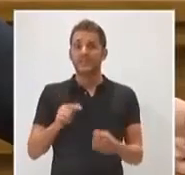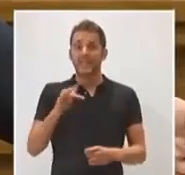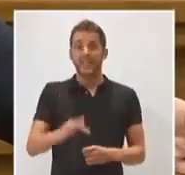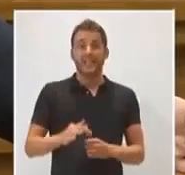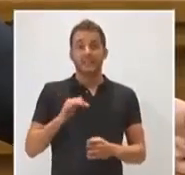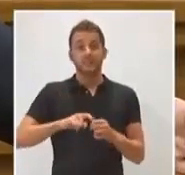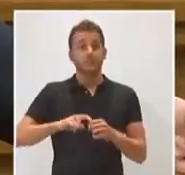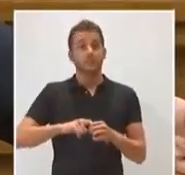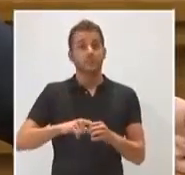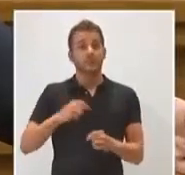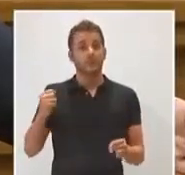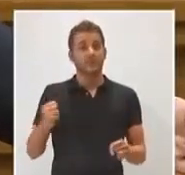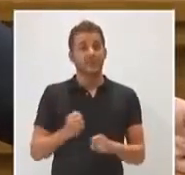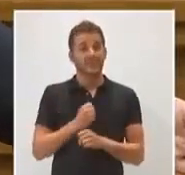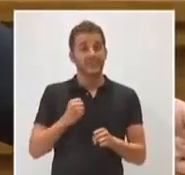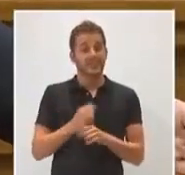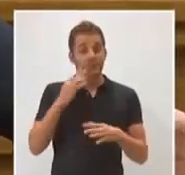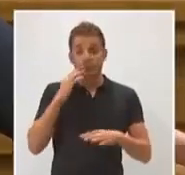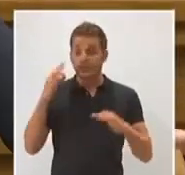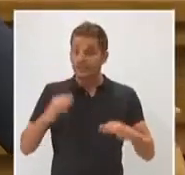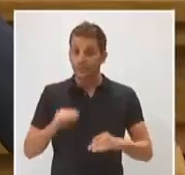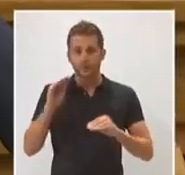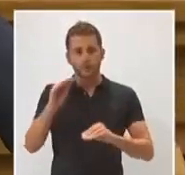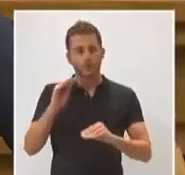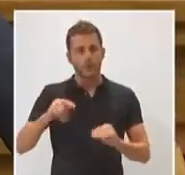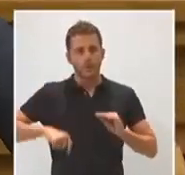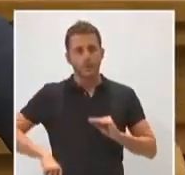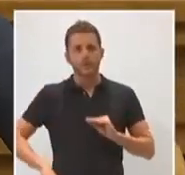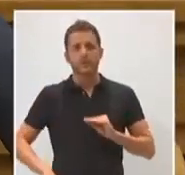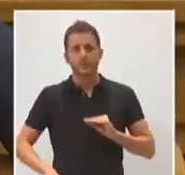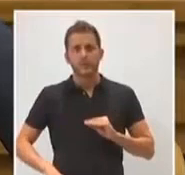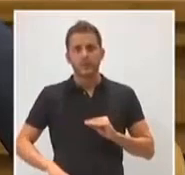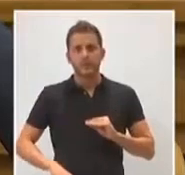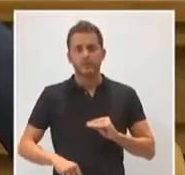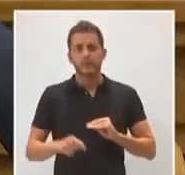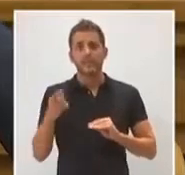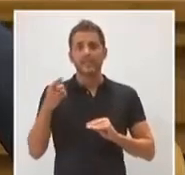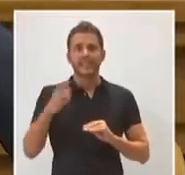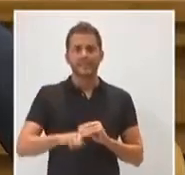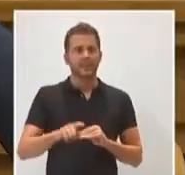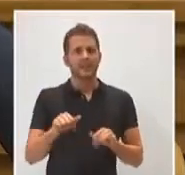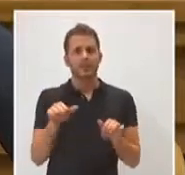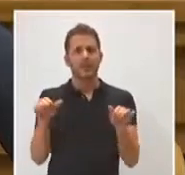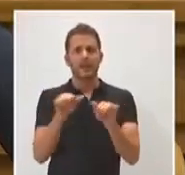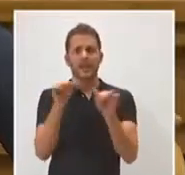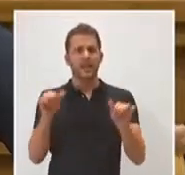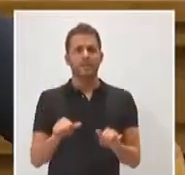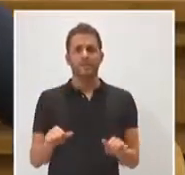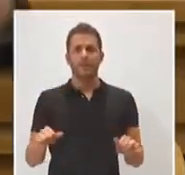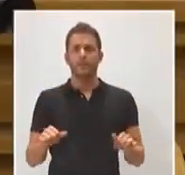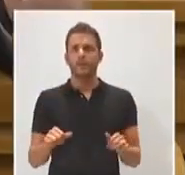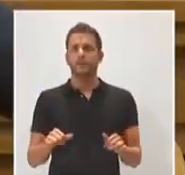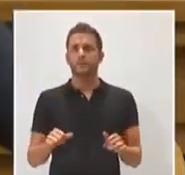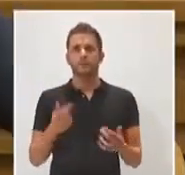muchísimos tipos de formación y profesional y en algunos aspectos de manera de manera tremendamente tremendamente